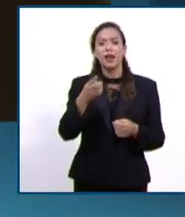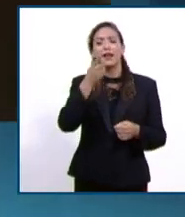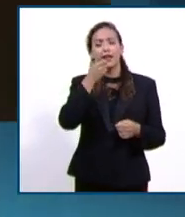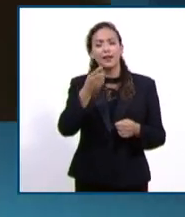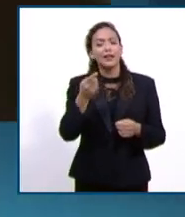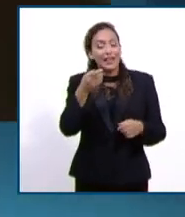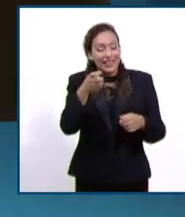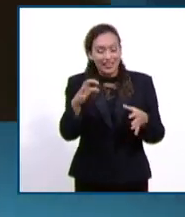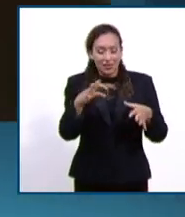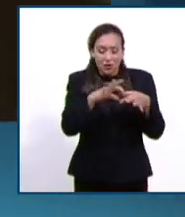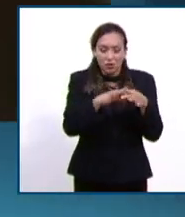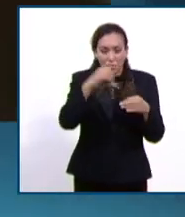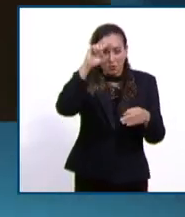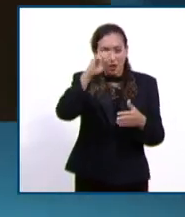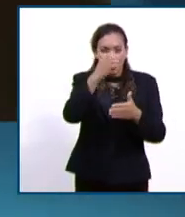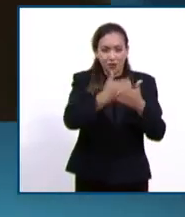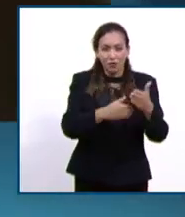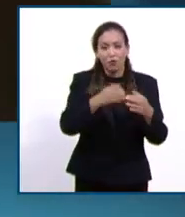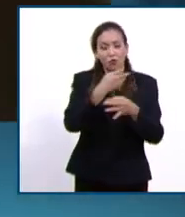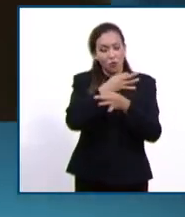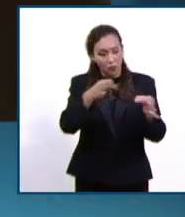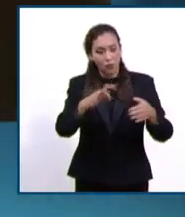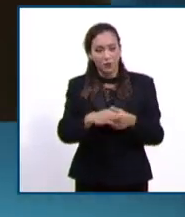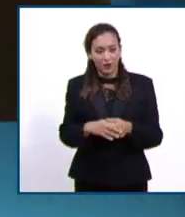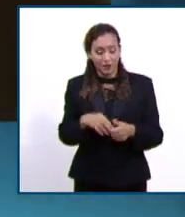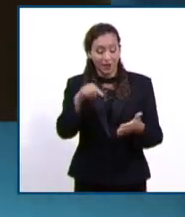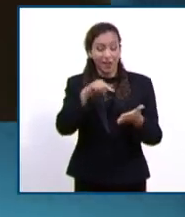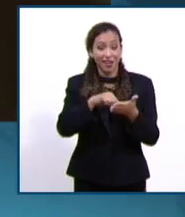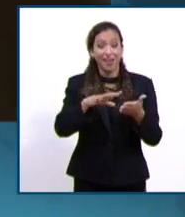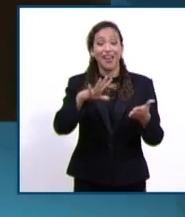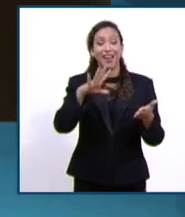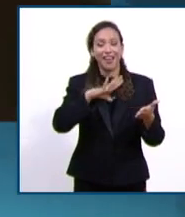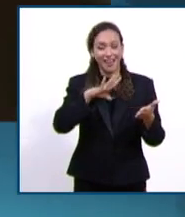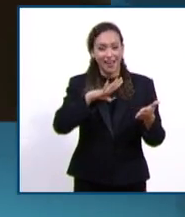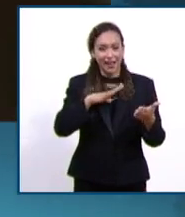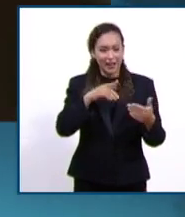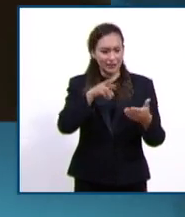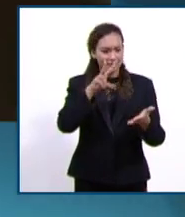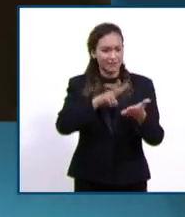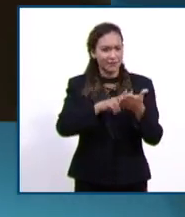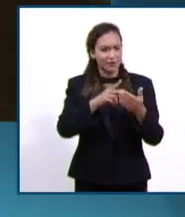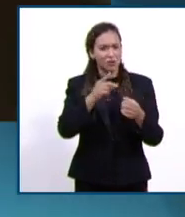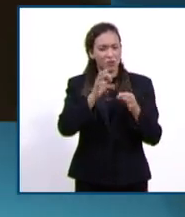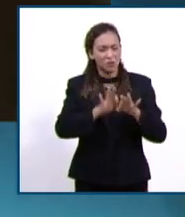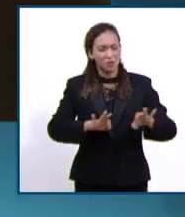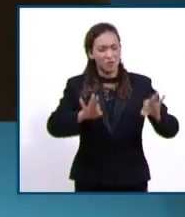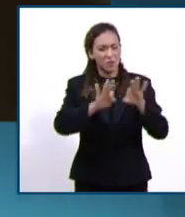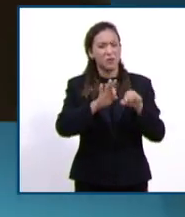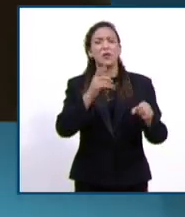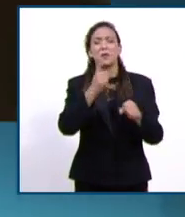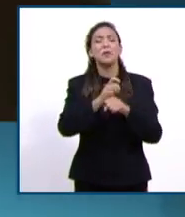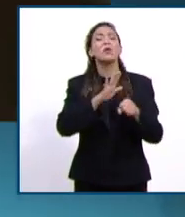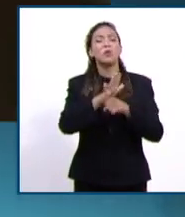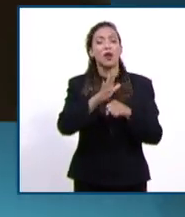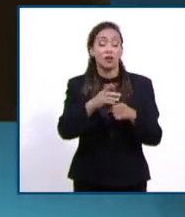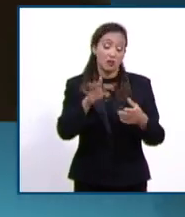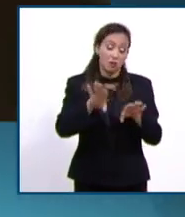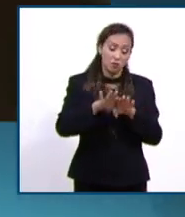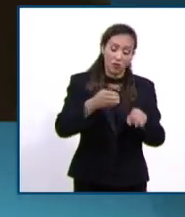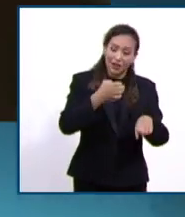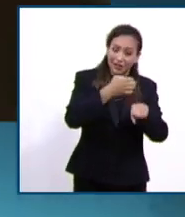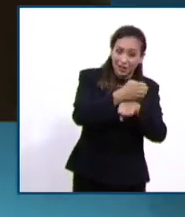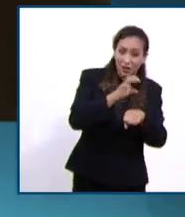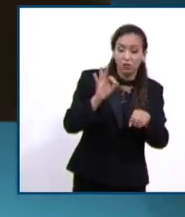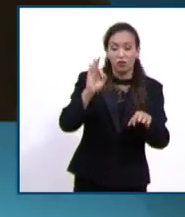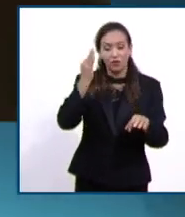de contrataciones públicas en el que existe un principio de concurrencia de facultades entre Federación y Estados, por